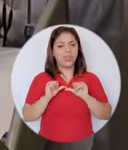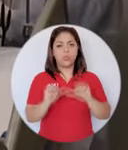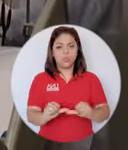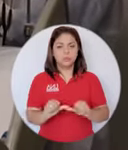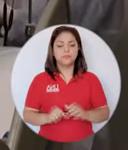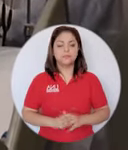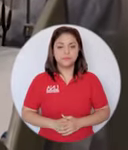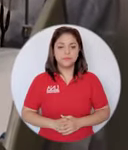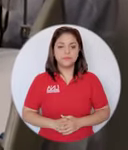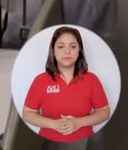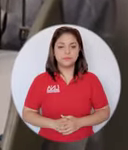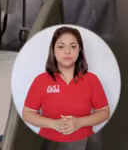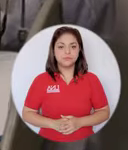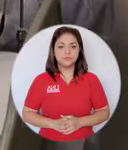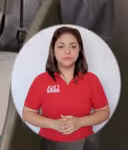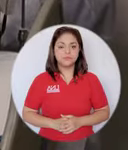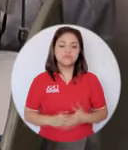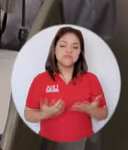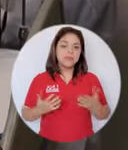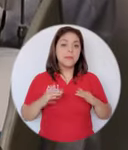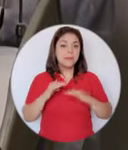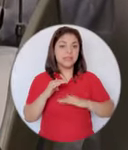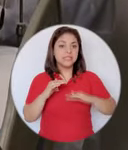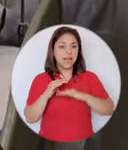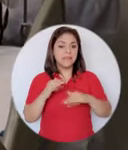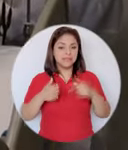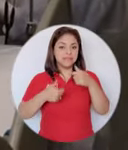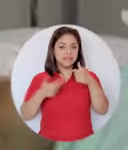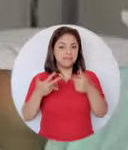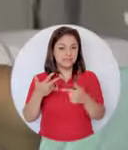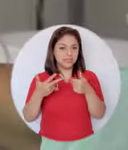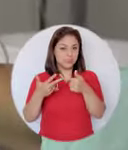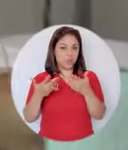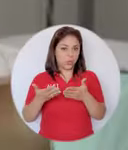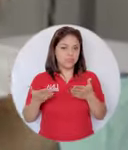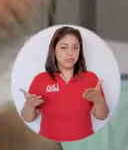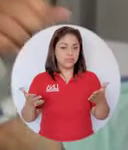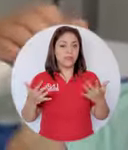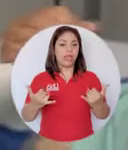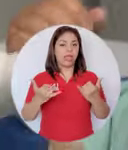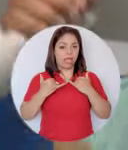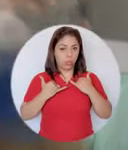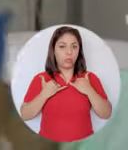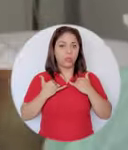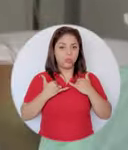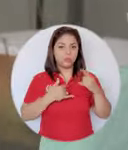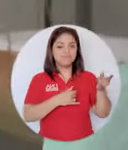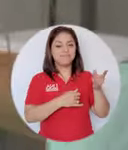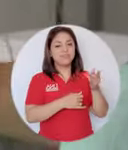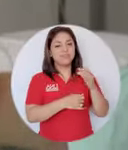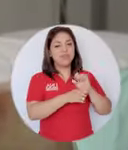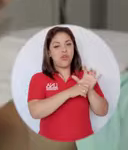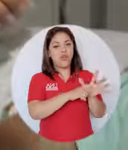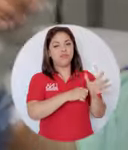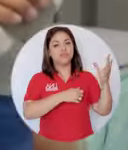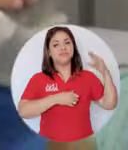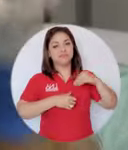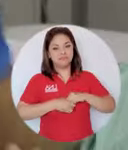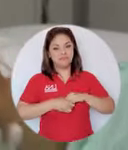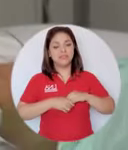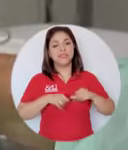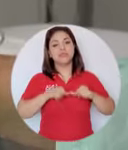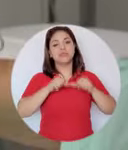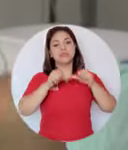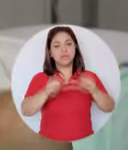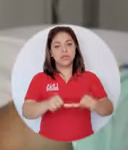dificultad para respirar, ¿de acuerdo? Eh, Básicamente, esos fueron los elementos que me heredó el